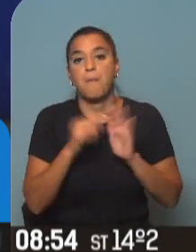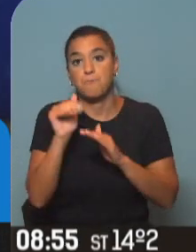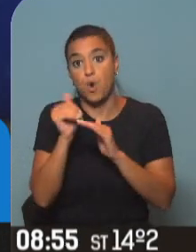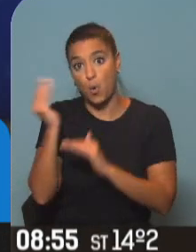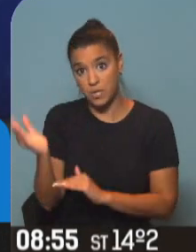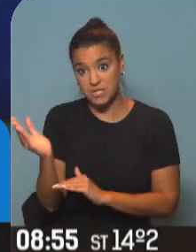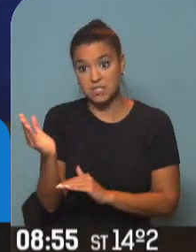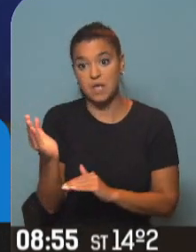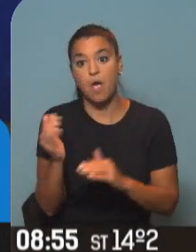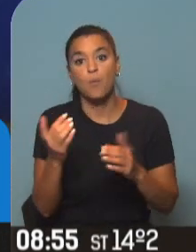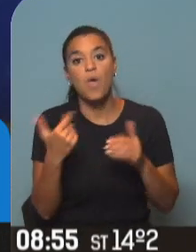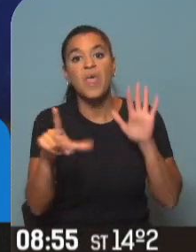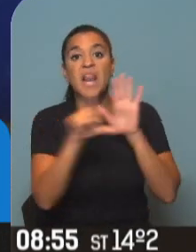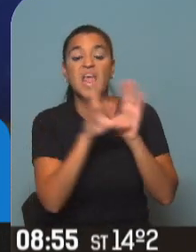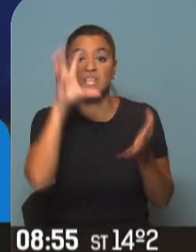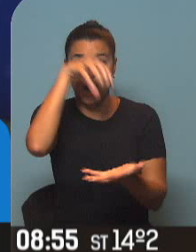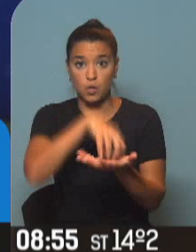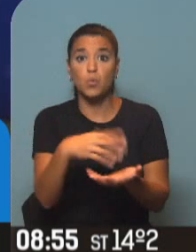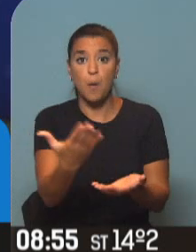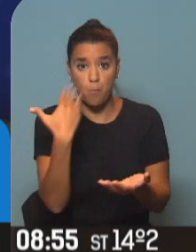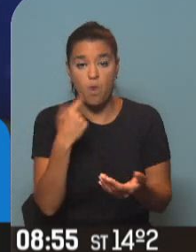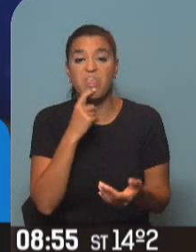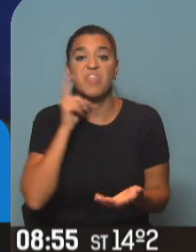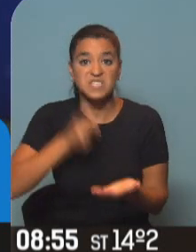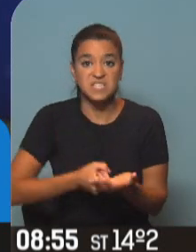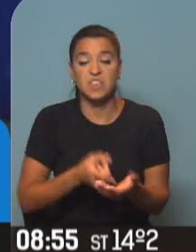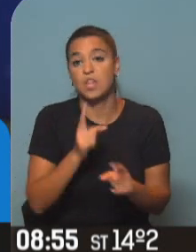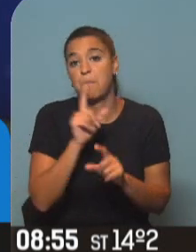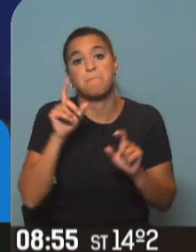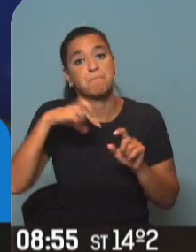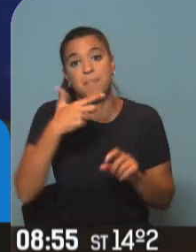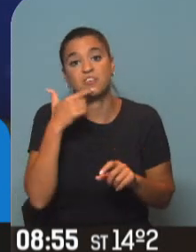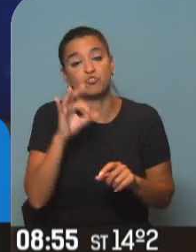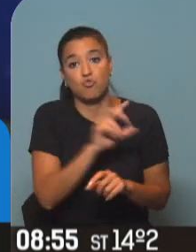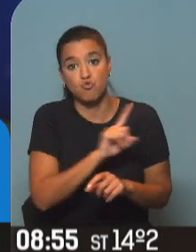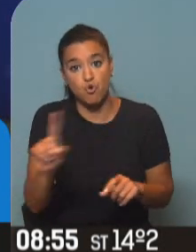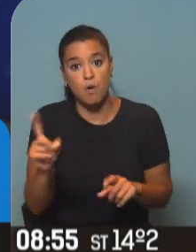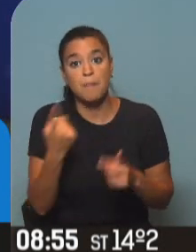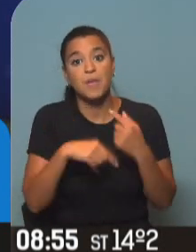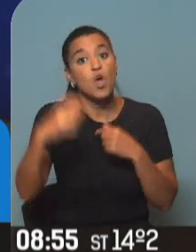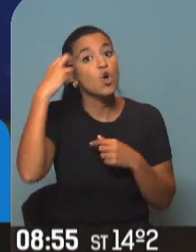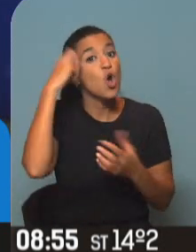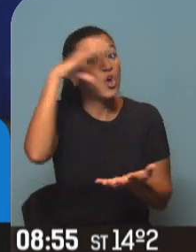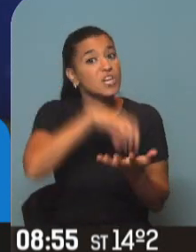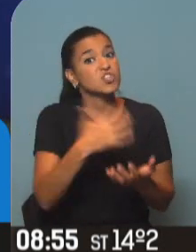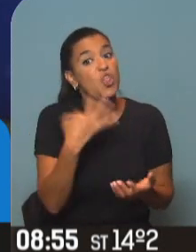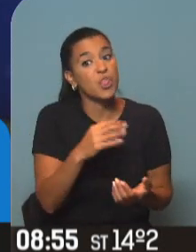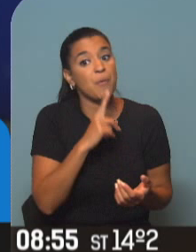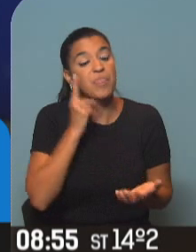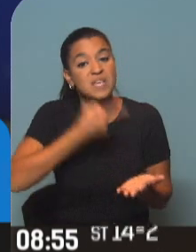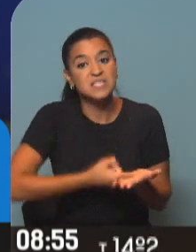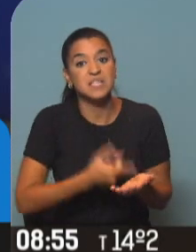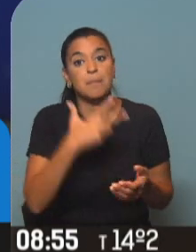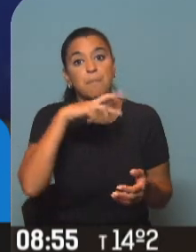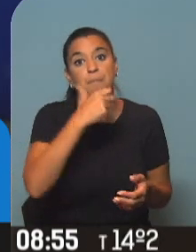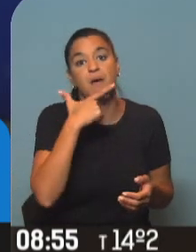puede la legislatura provincial determinar de qué no has la pasó el congreso nacional tiene que determinar que no estén las